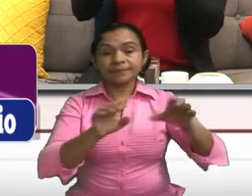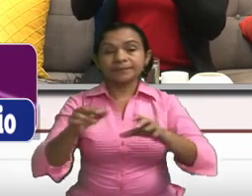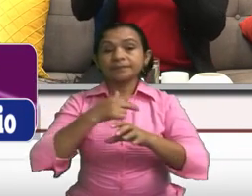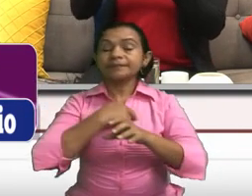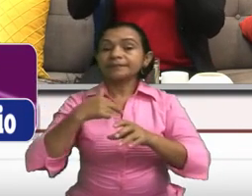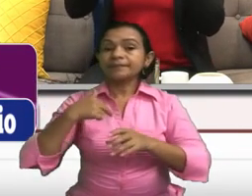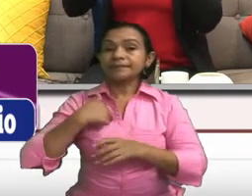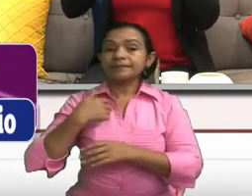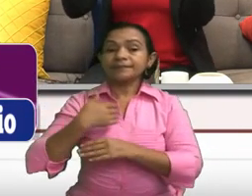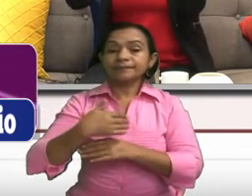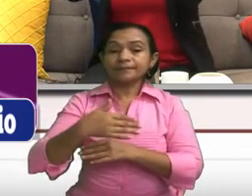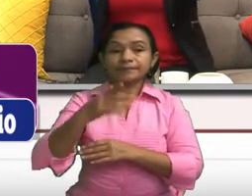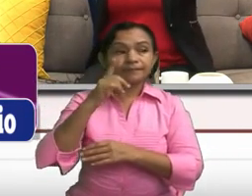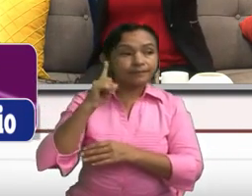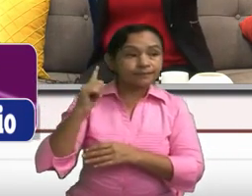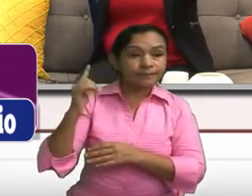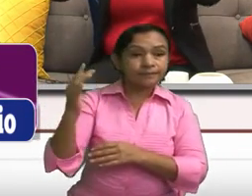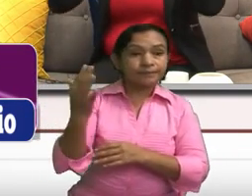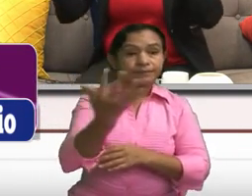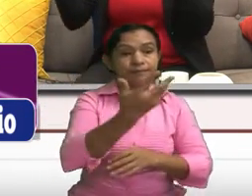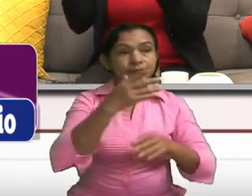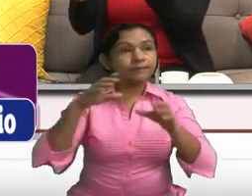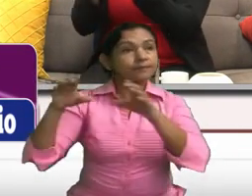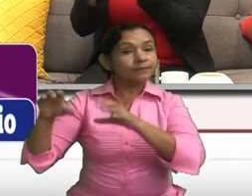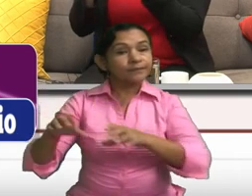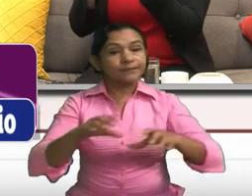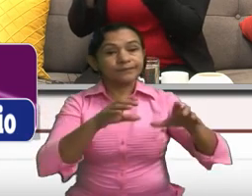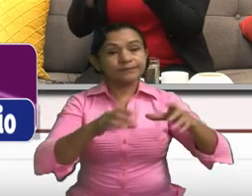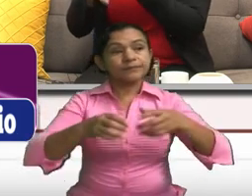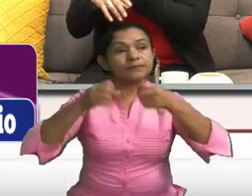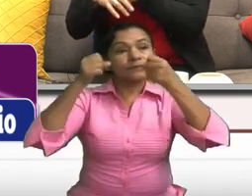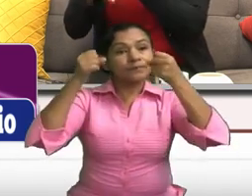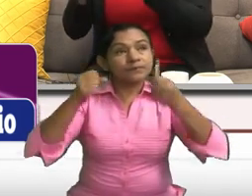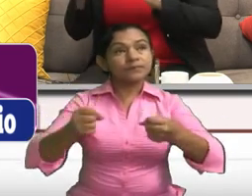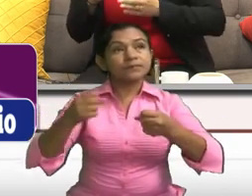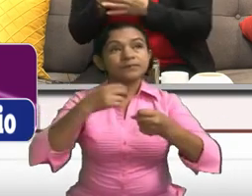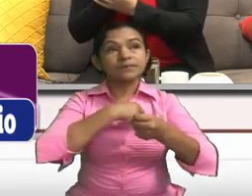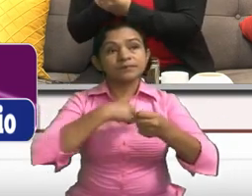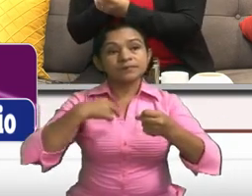da ante toditito las acciones del hombre que se está